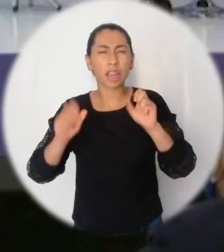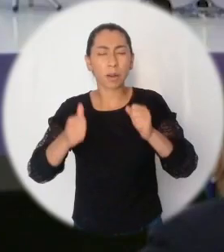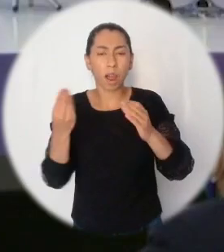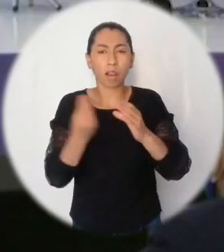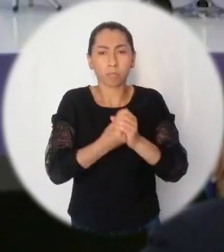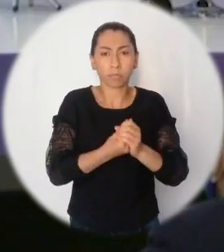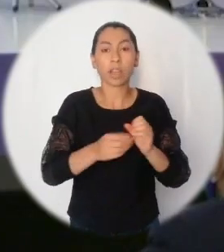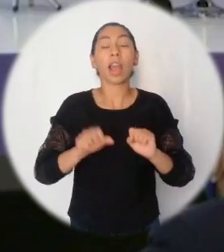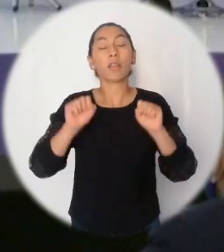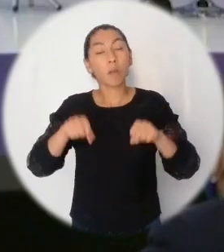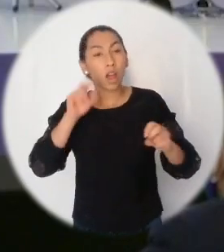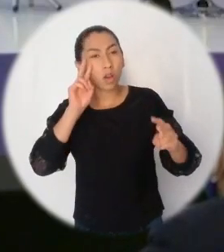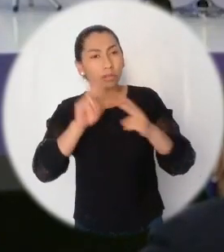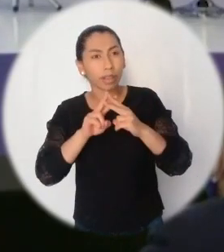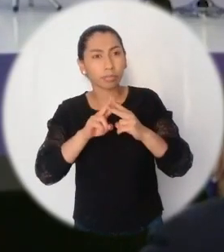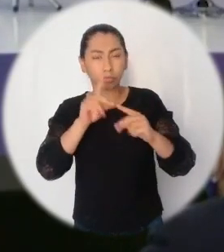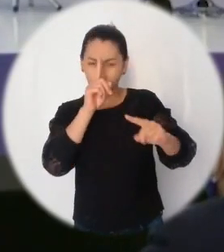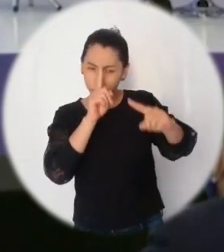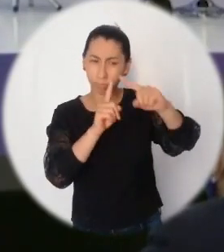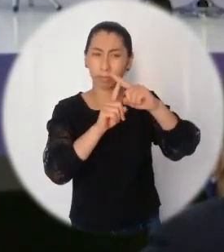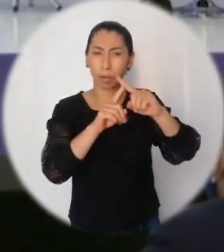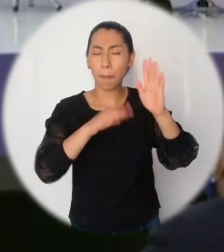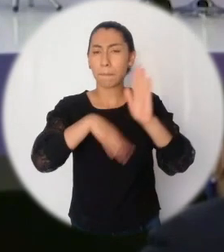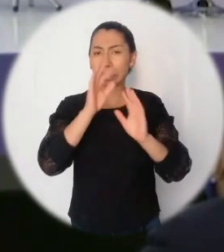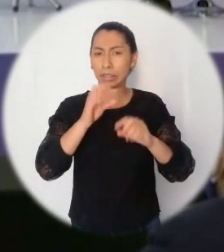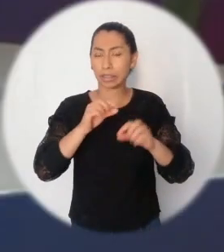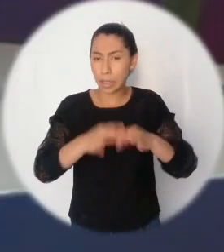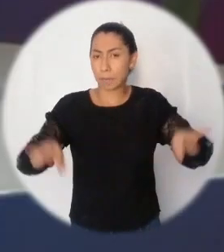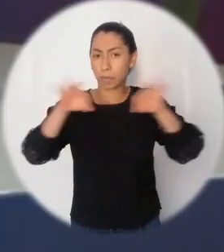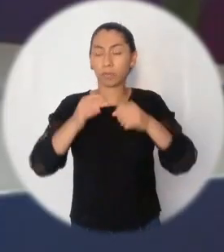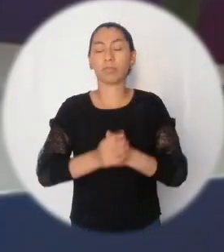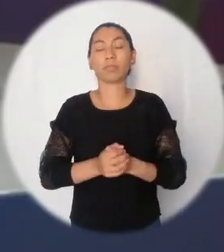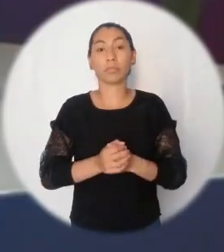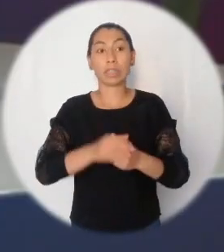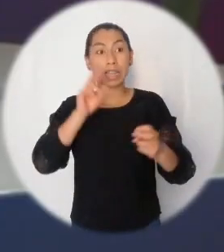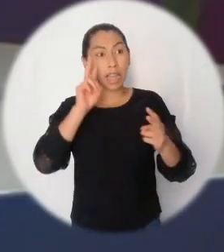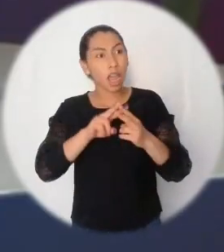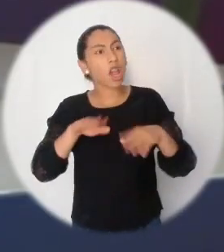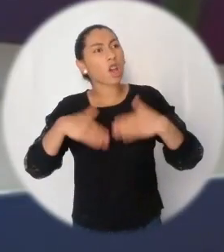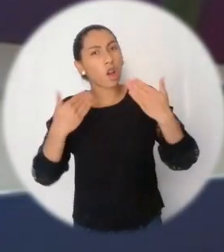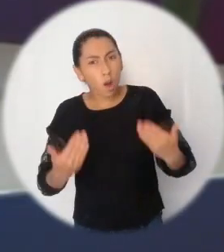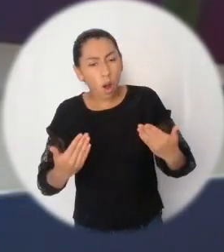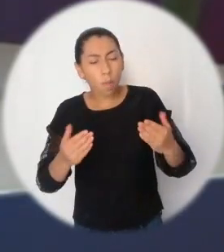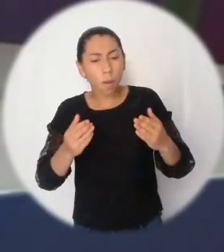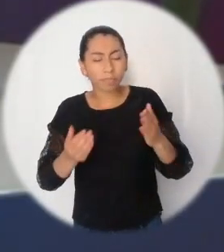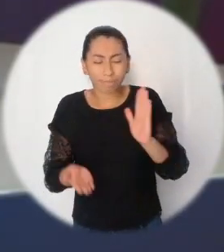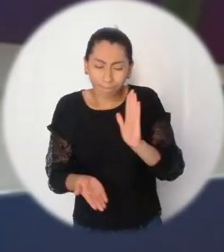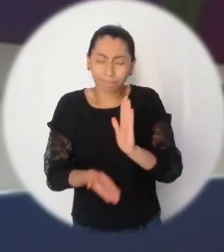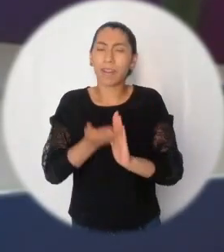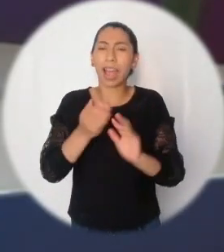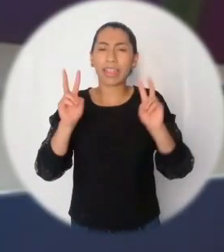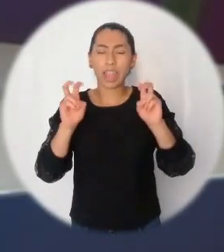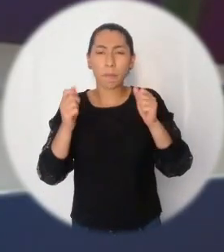inclusión, dando a conocer los principales logros durante esta emergencia sanitaria. Es ver cómo potencializamos el tema de generación